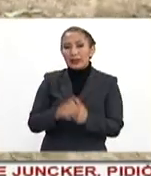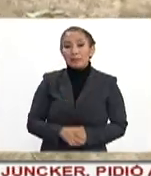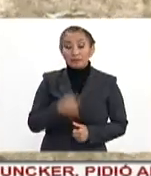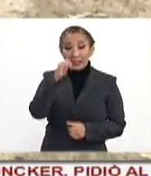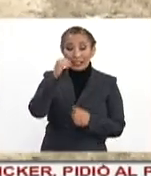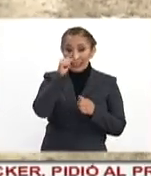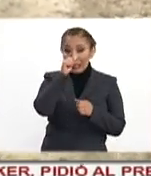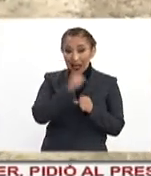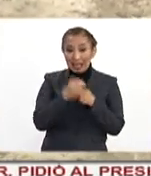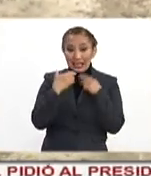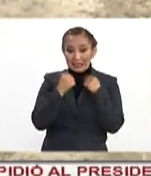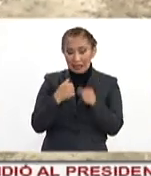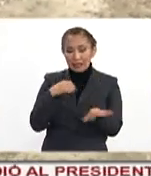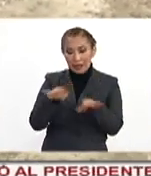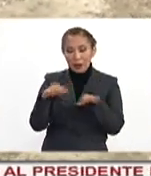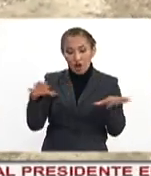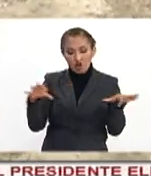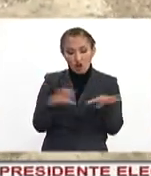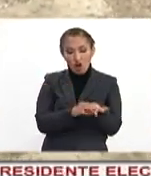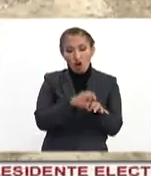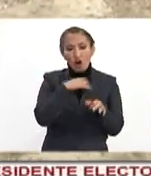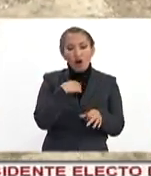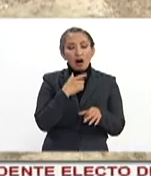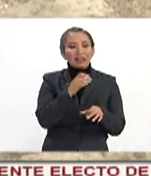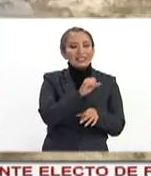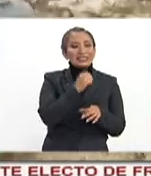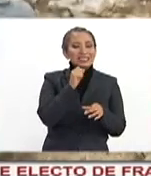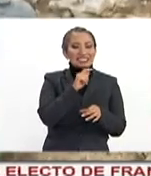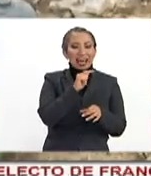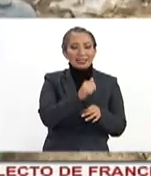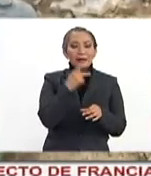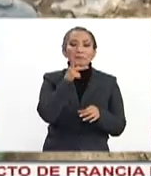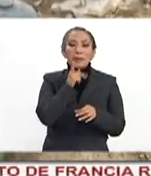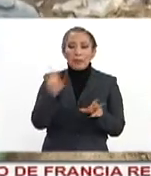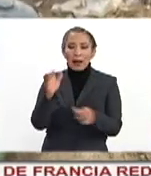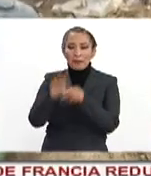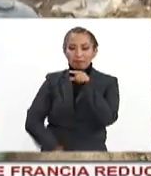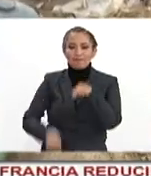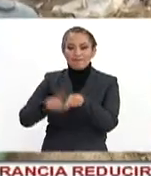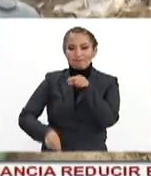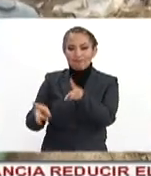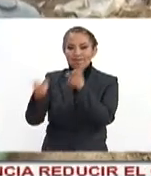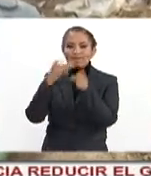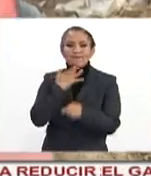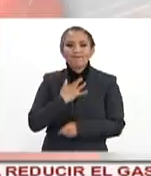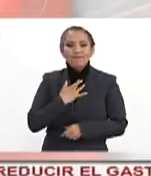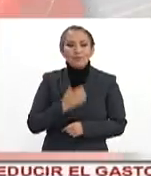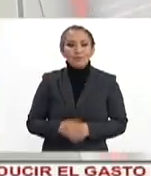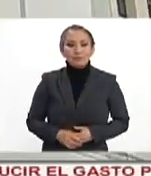La Secretaría de Hacienda trabajará en conjunto con el SAT y Pemex para evitar el robo de combustible.